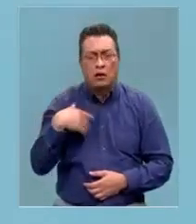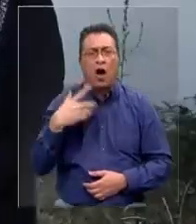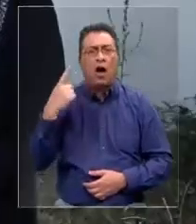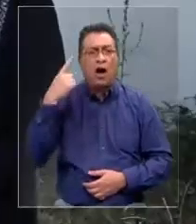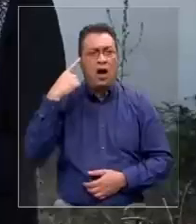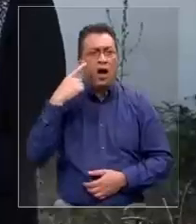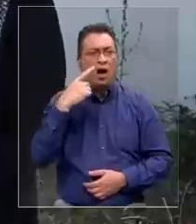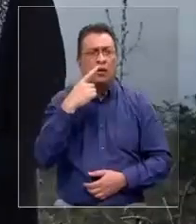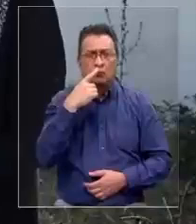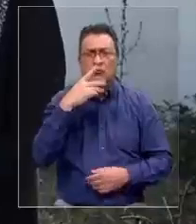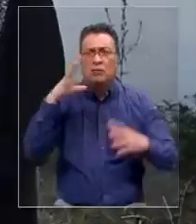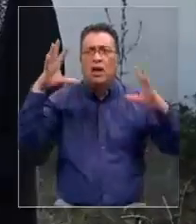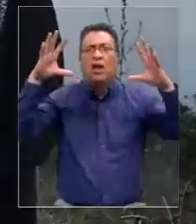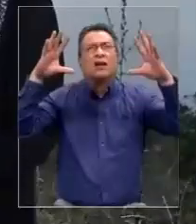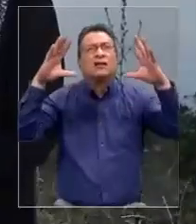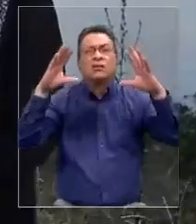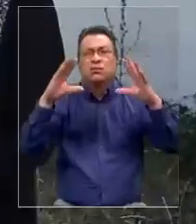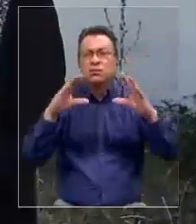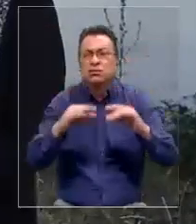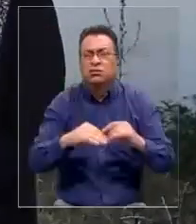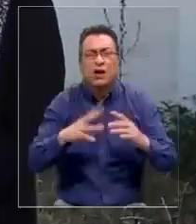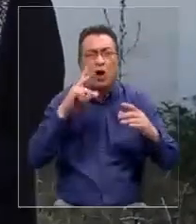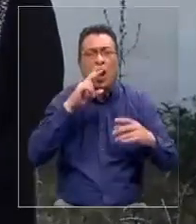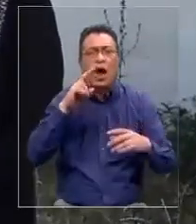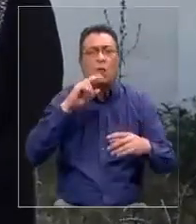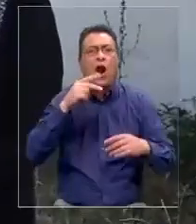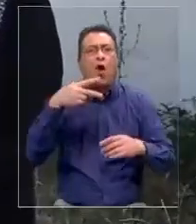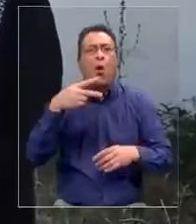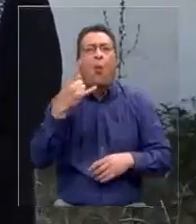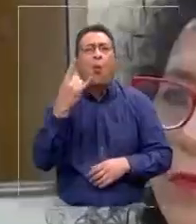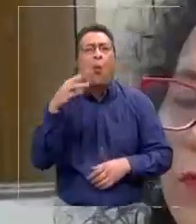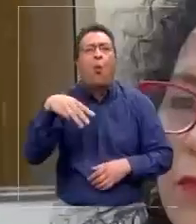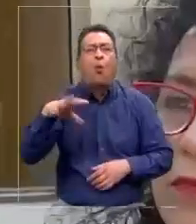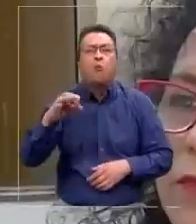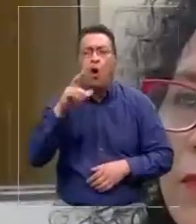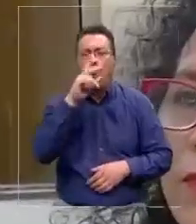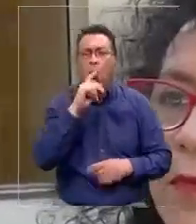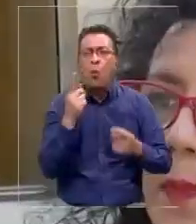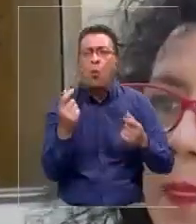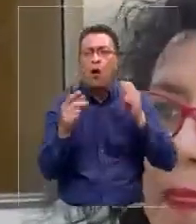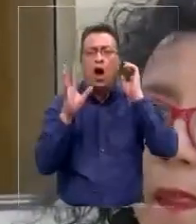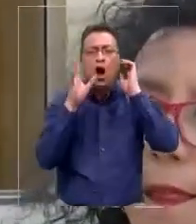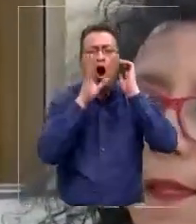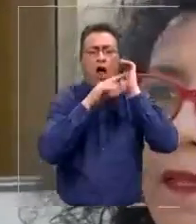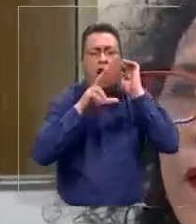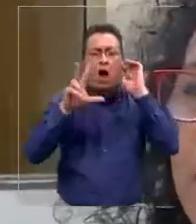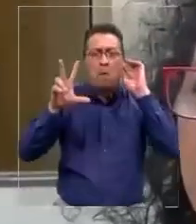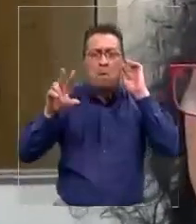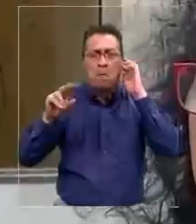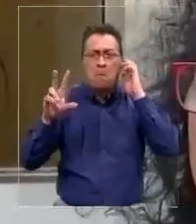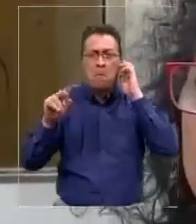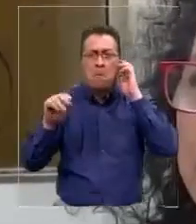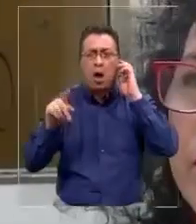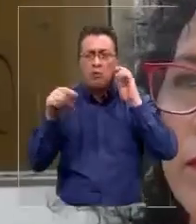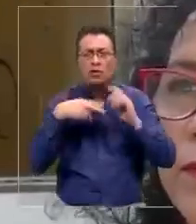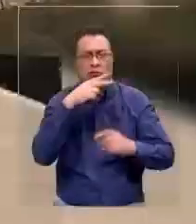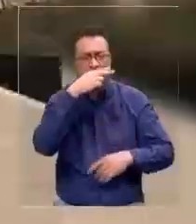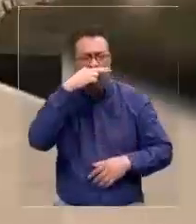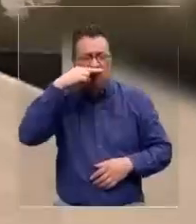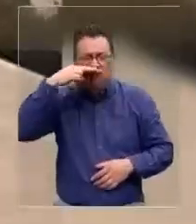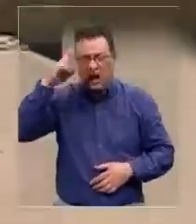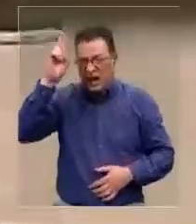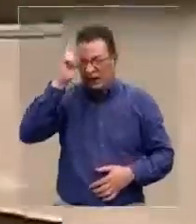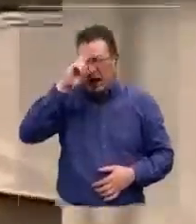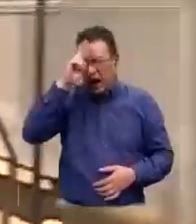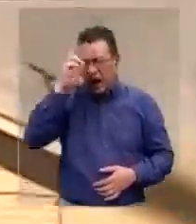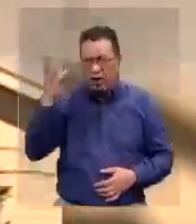denso, había como una neblina muy densa, pero no era neblina en sí, era como un humo, muy como de color plomizo, así, y ya se sentía un olor muy raro.